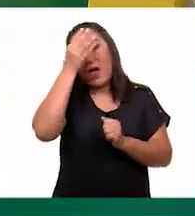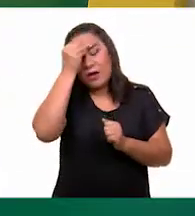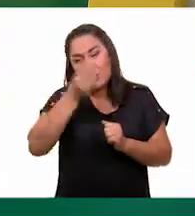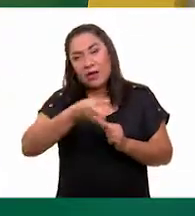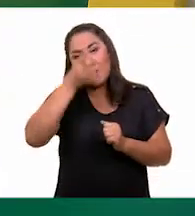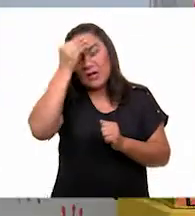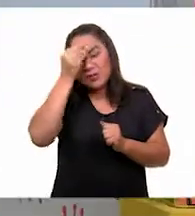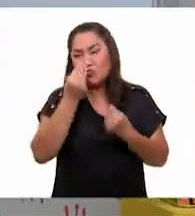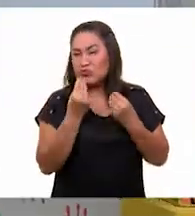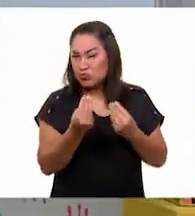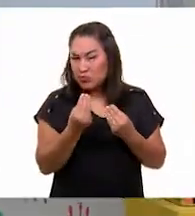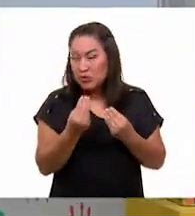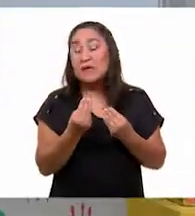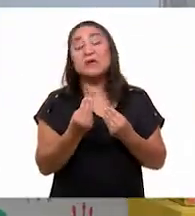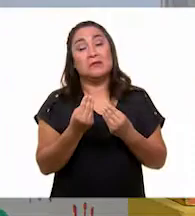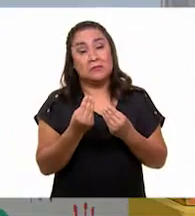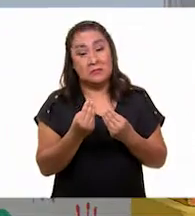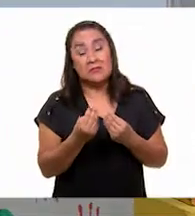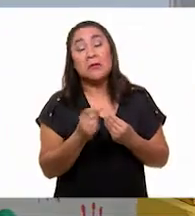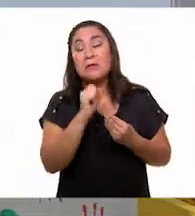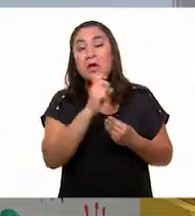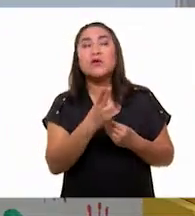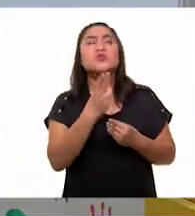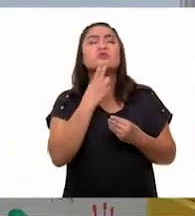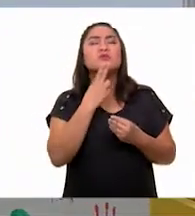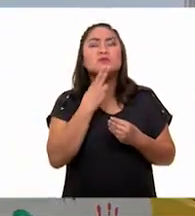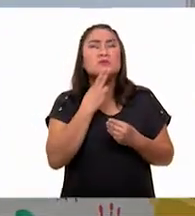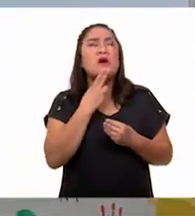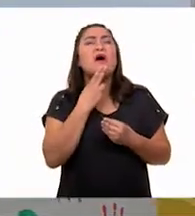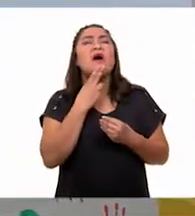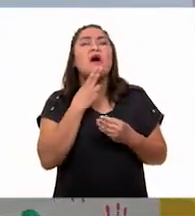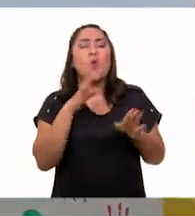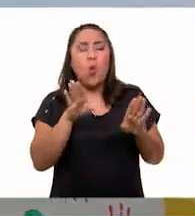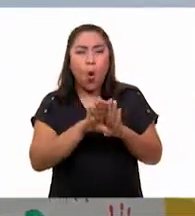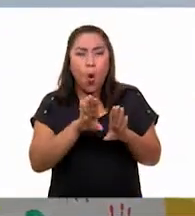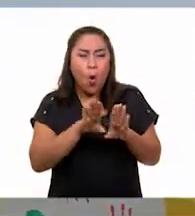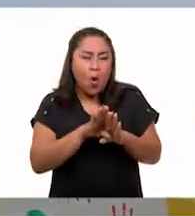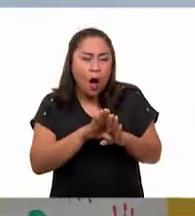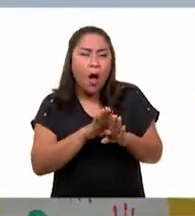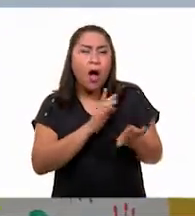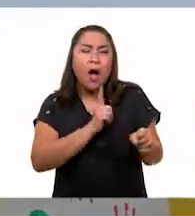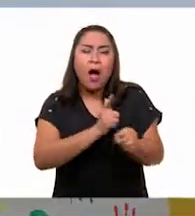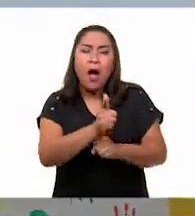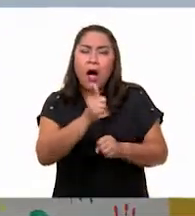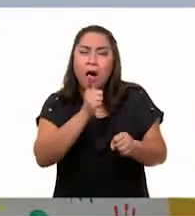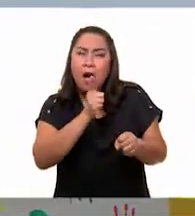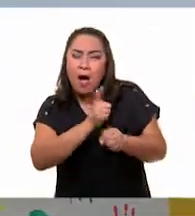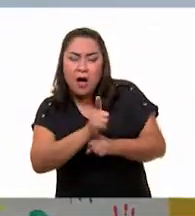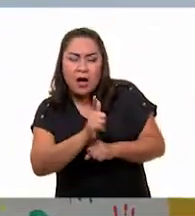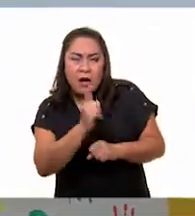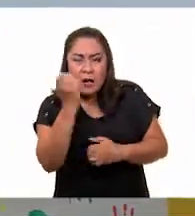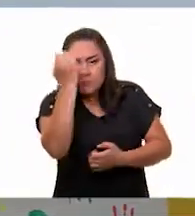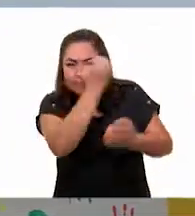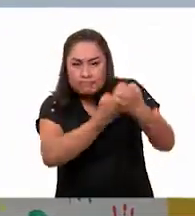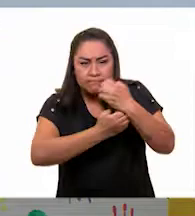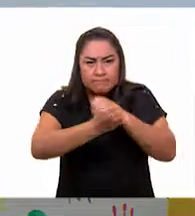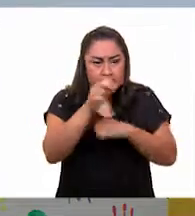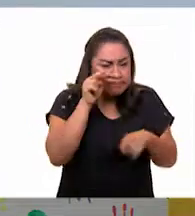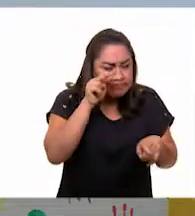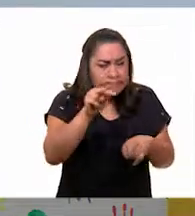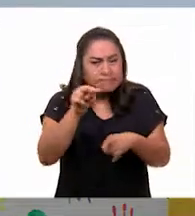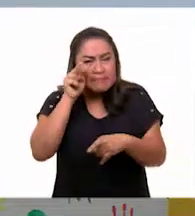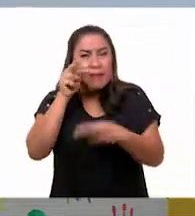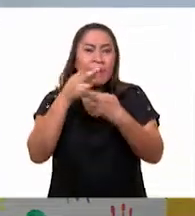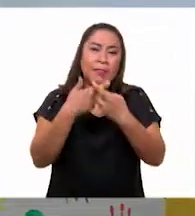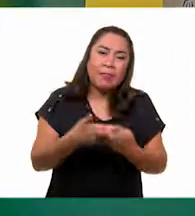mucho y sobre todo creo que nos sirvió para desarrollar nuestra habilidad para calcular con la vista, ¿verdad, maestra?